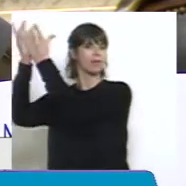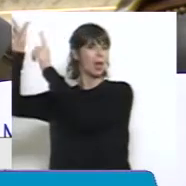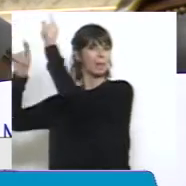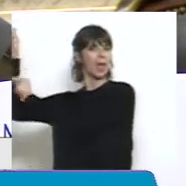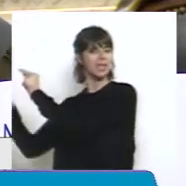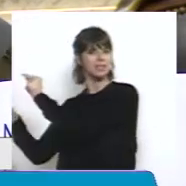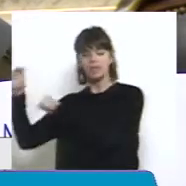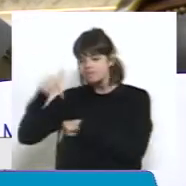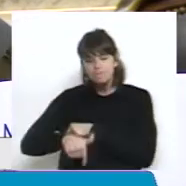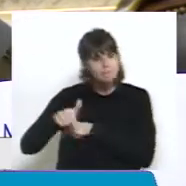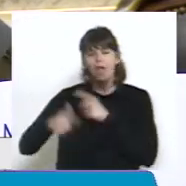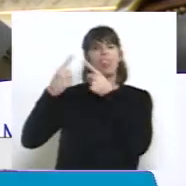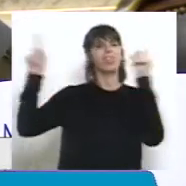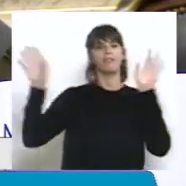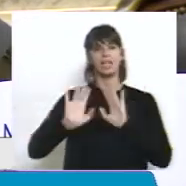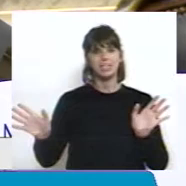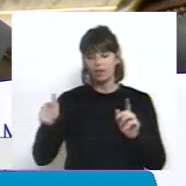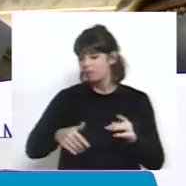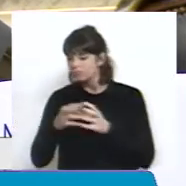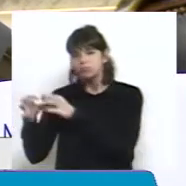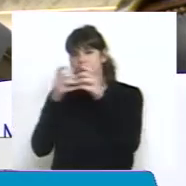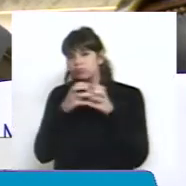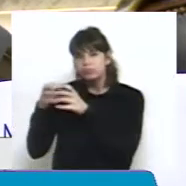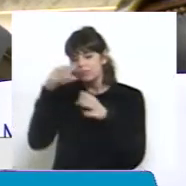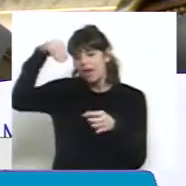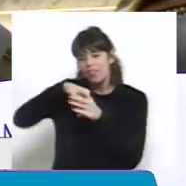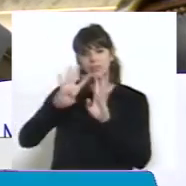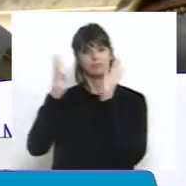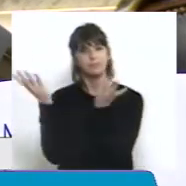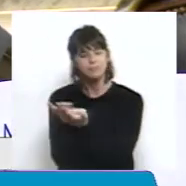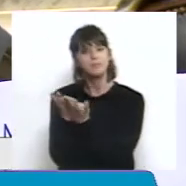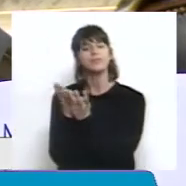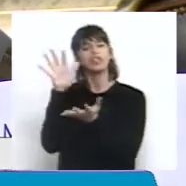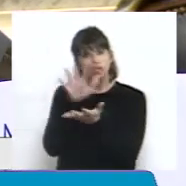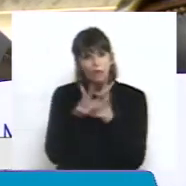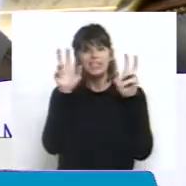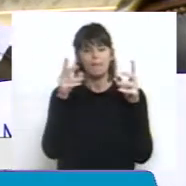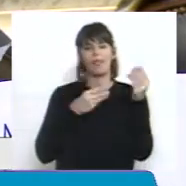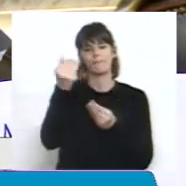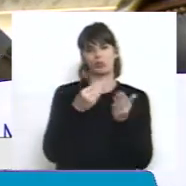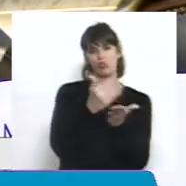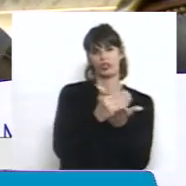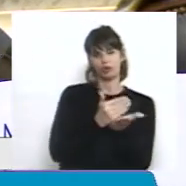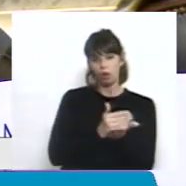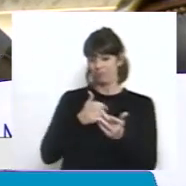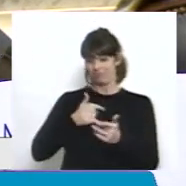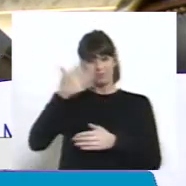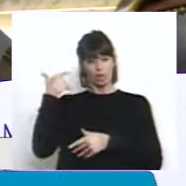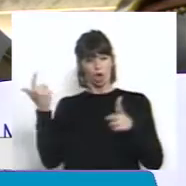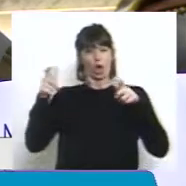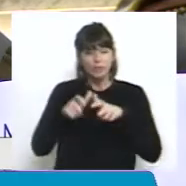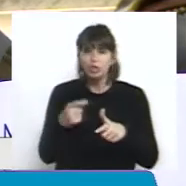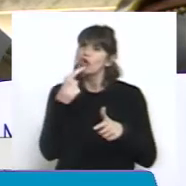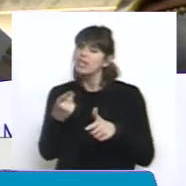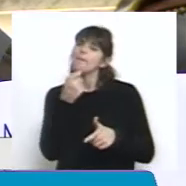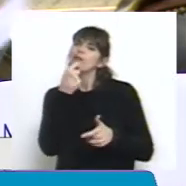podemos estar tratando acá cuando discutimos nuestro presupuesto. Yo hacía mención el otro día en la comisión y daba como ejemplo el caso de